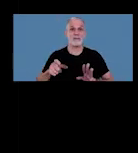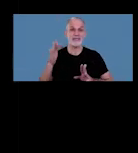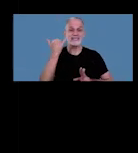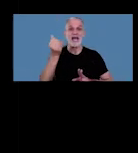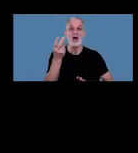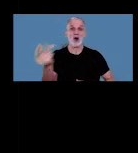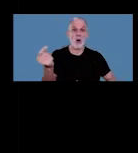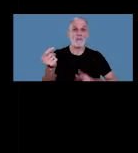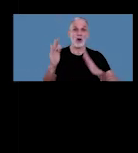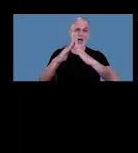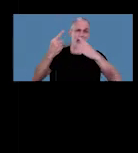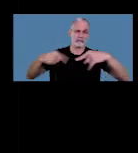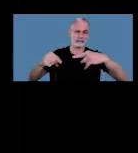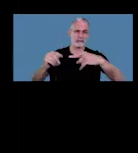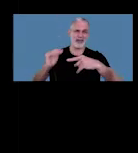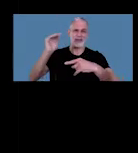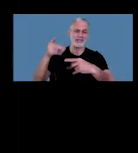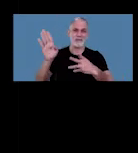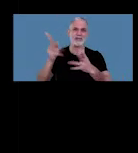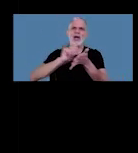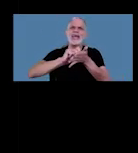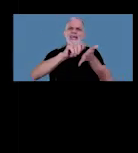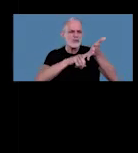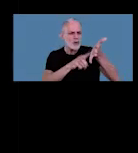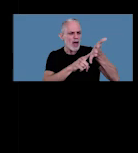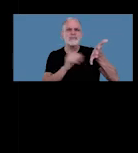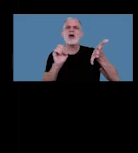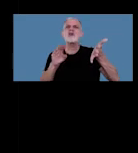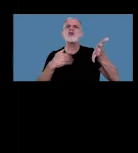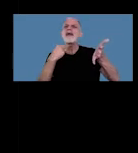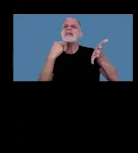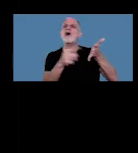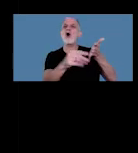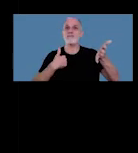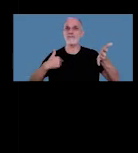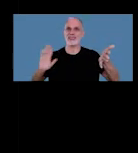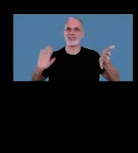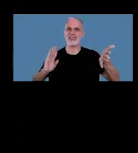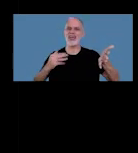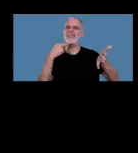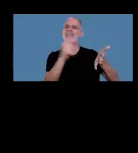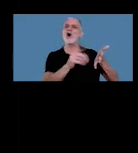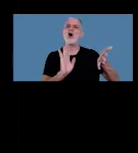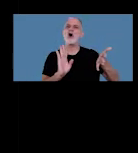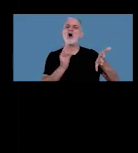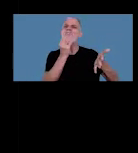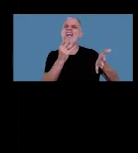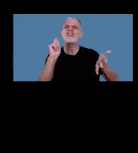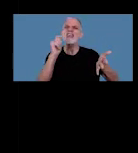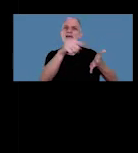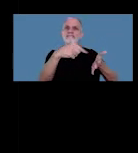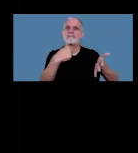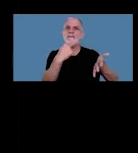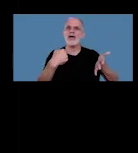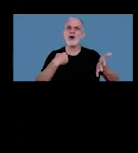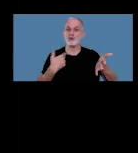de un inmueble y en la escritura lo pone a nombre de su hijo, ¿a quién le corresponde declarar el valor del inmueble?